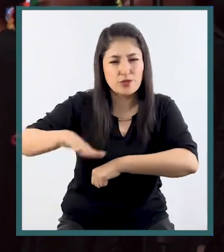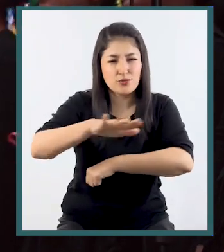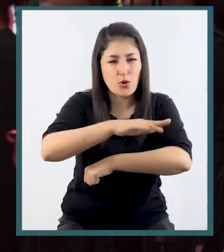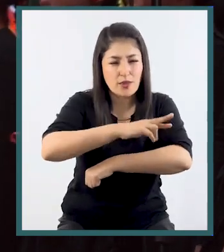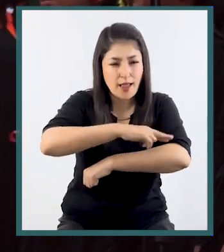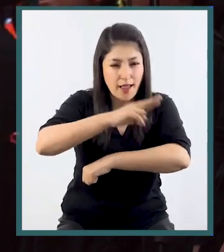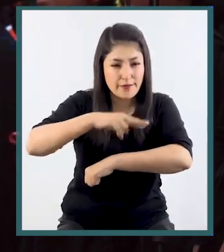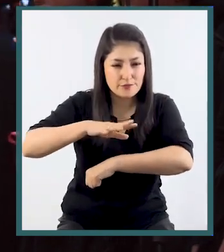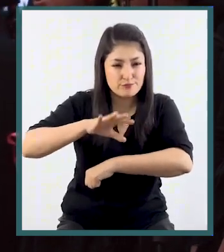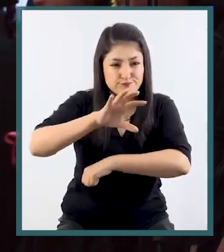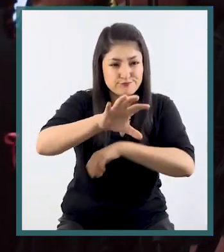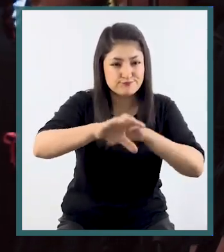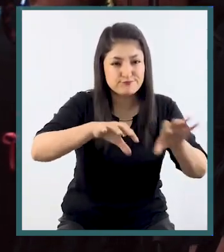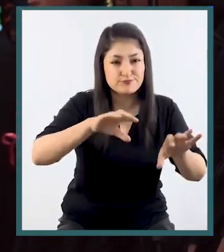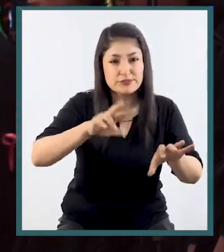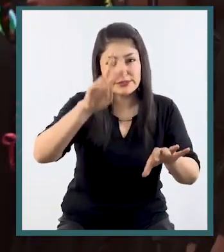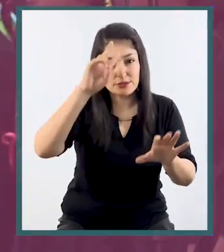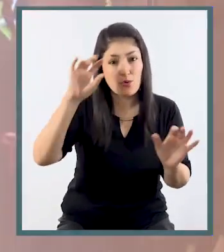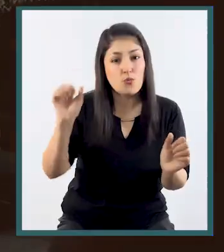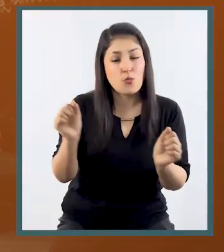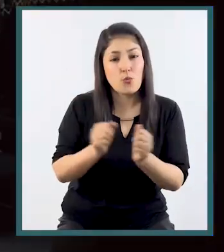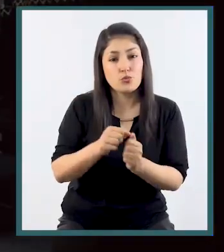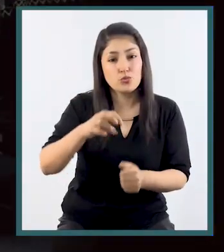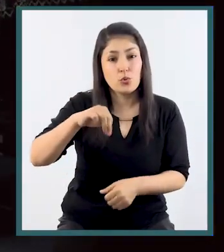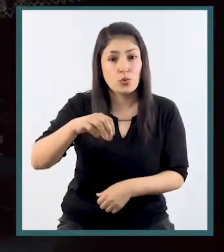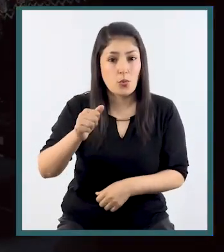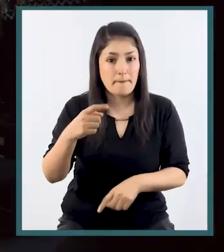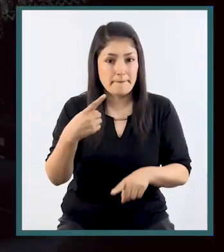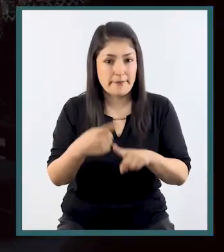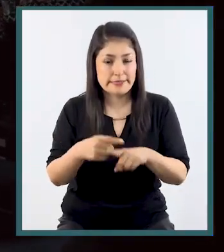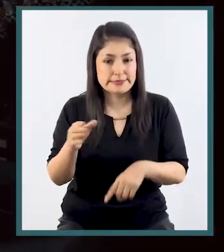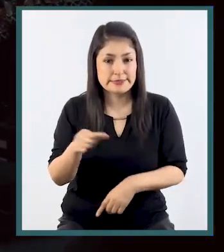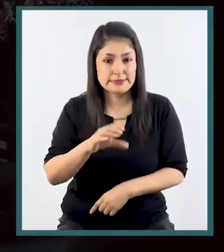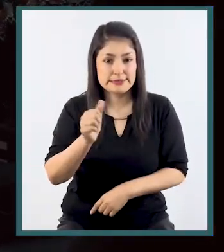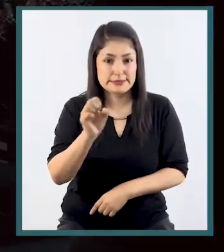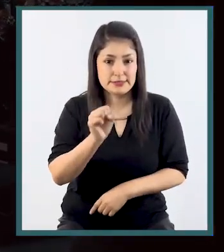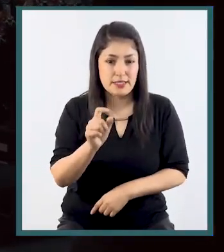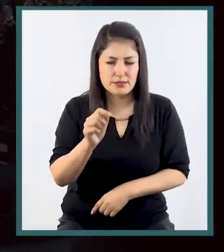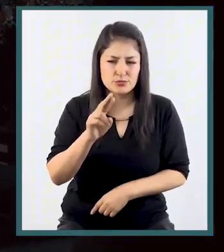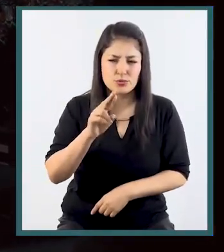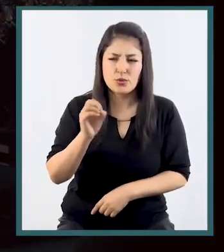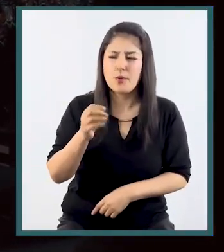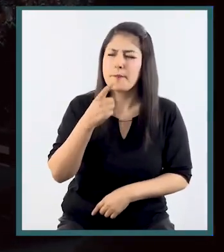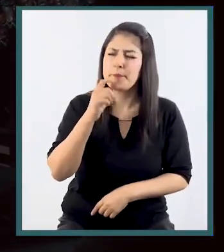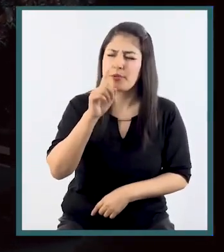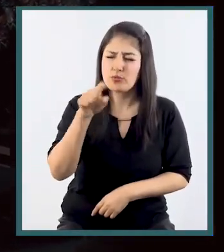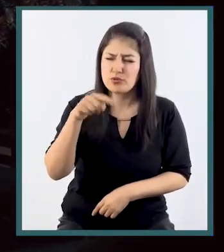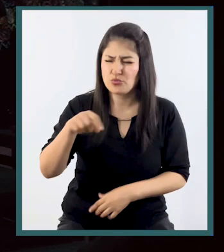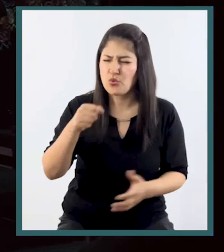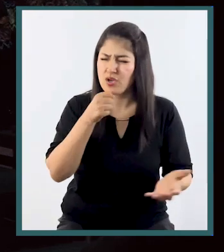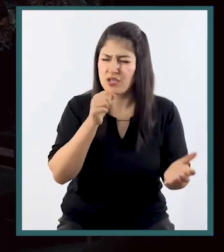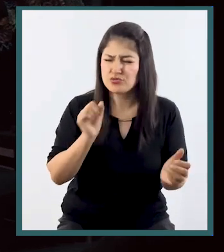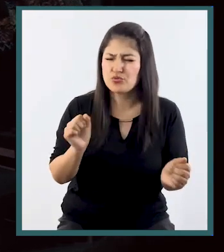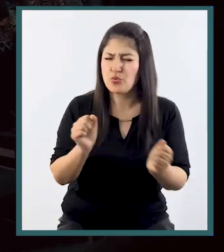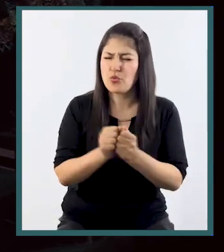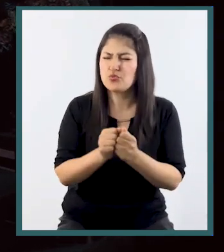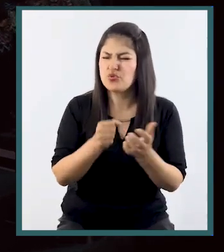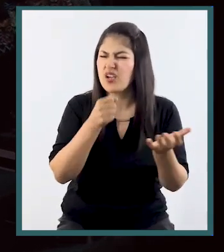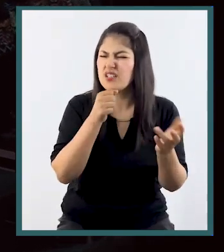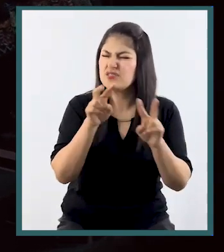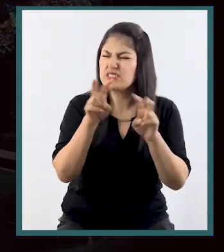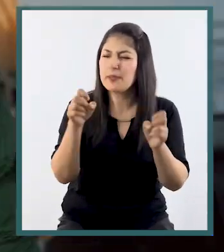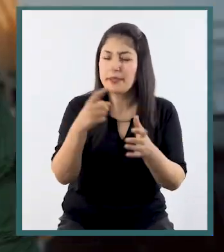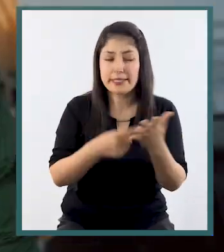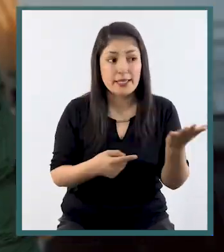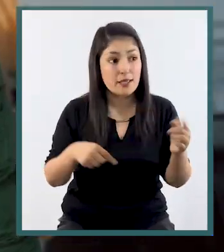de la región andina, junto a Max Castro. Max, hoy va a haber un repertorio de música andina. ¿Qué canciones vas a interpretar junto al Coro Nacional